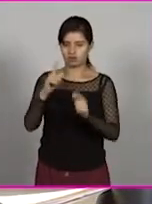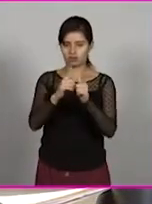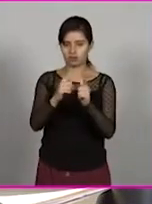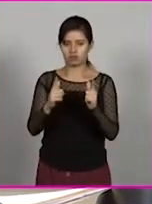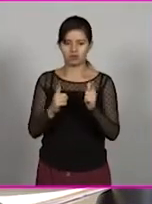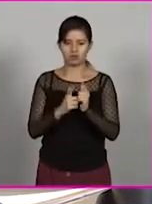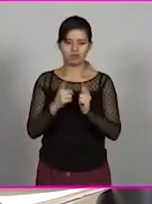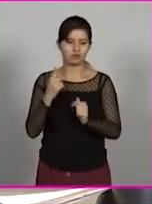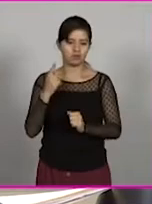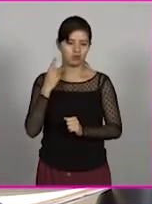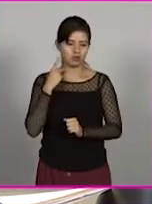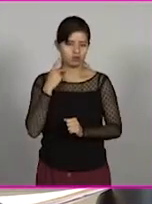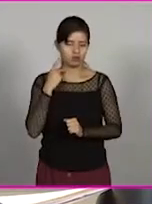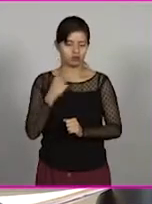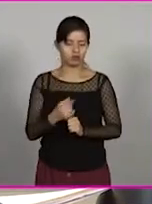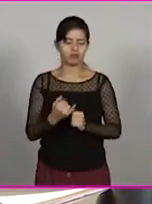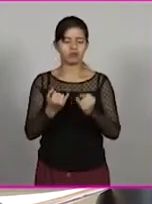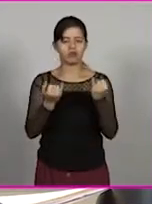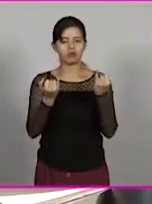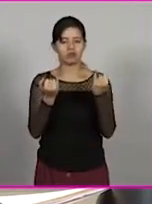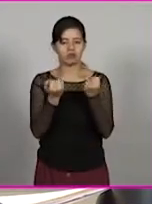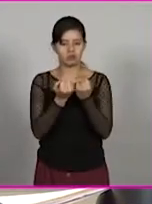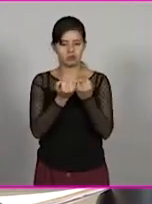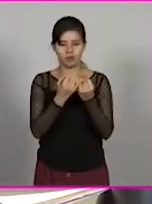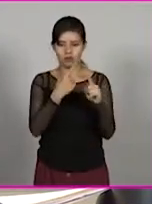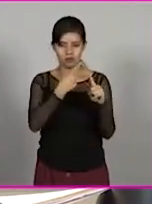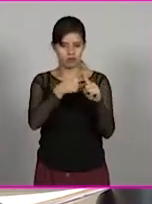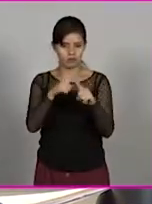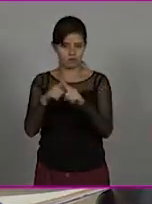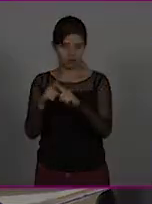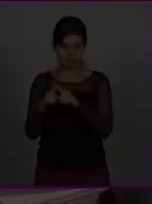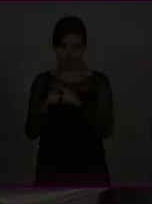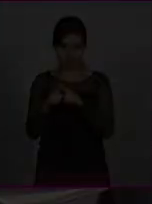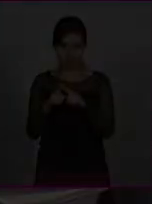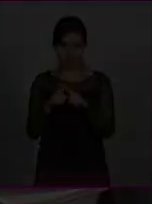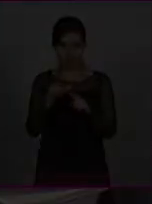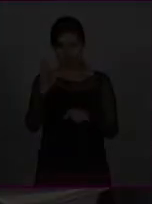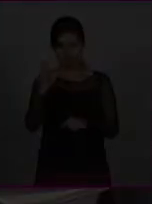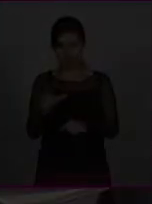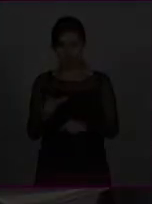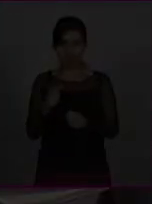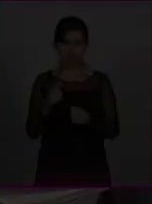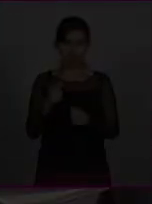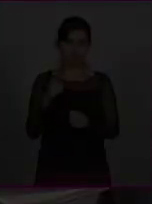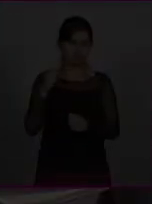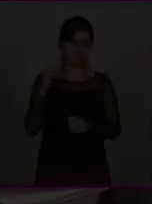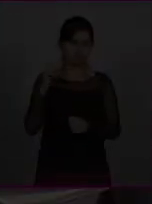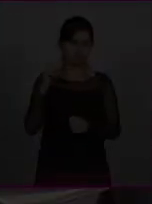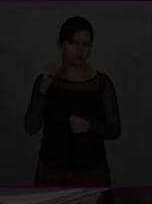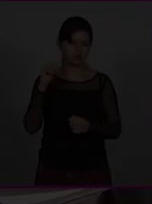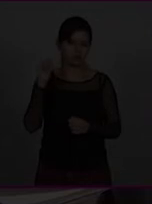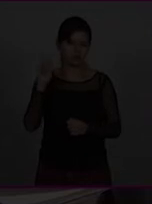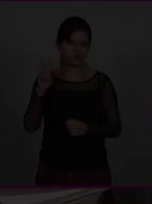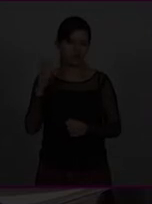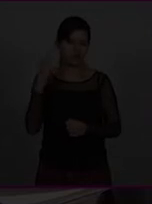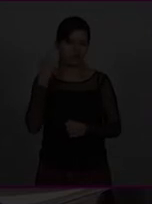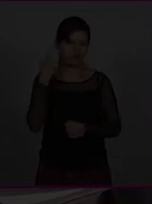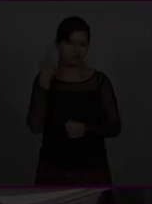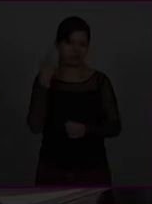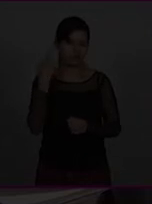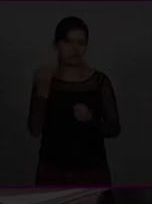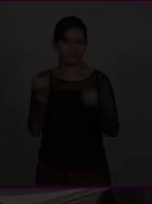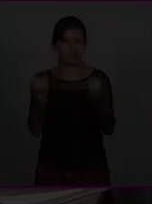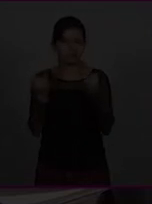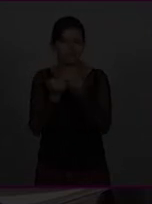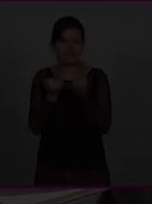córdova dijo que estas acciones serán insuficientes pues sólo se logrará cubrir 787 millones de pesos por lo que el